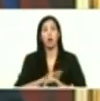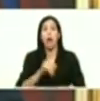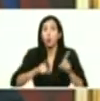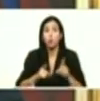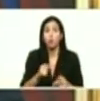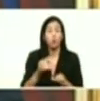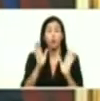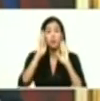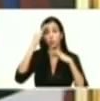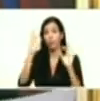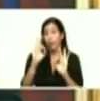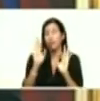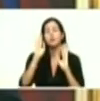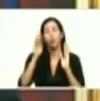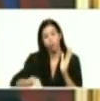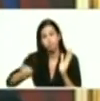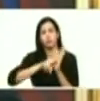olvidó